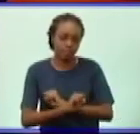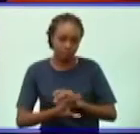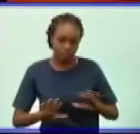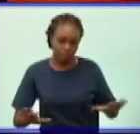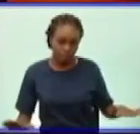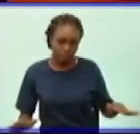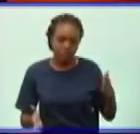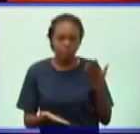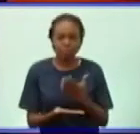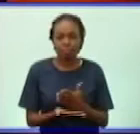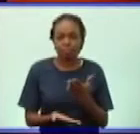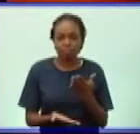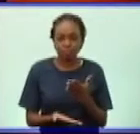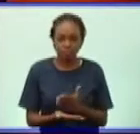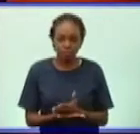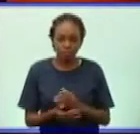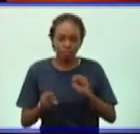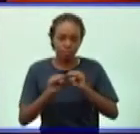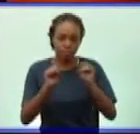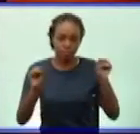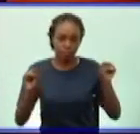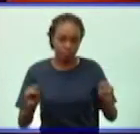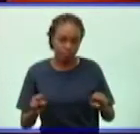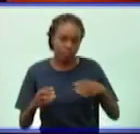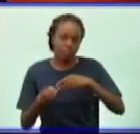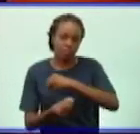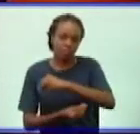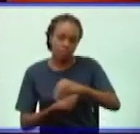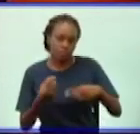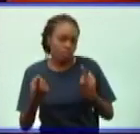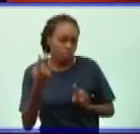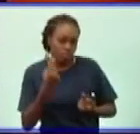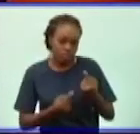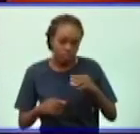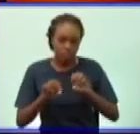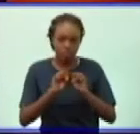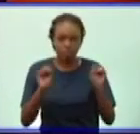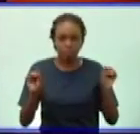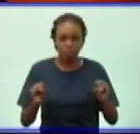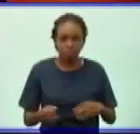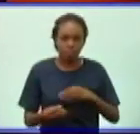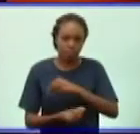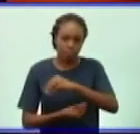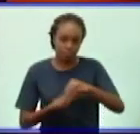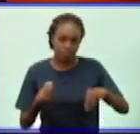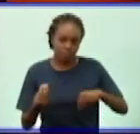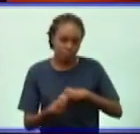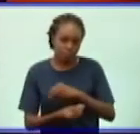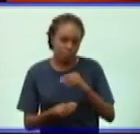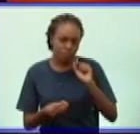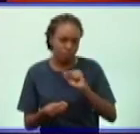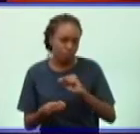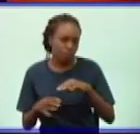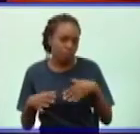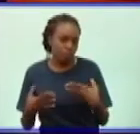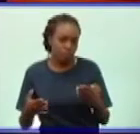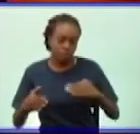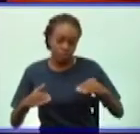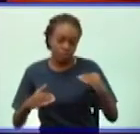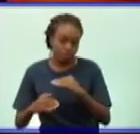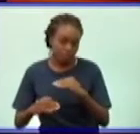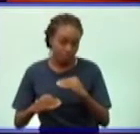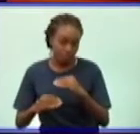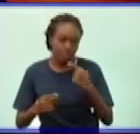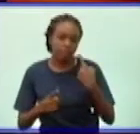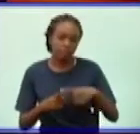que estudia los sistemas y cambios, algunos sistemas y cambios, pero estos sistemas y cambios están en la base de otros sistemas